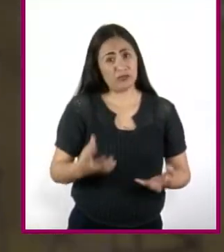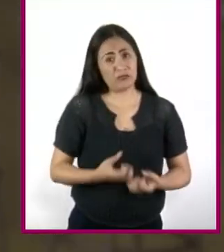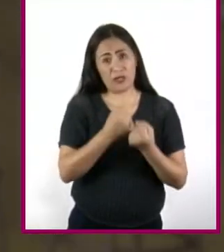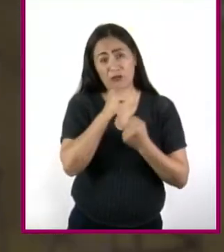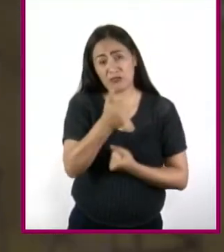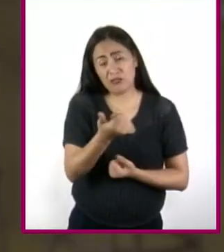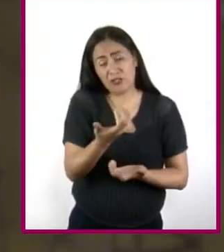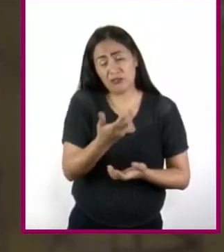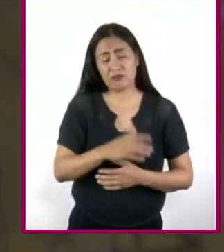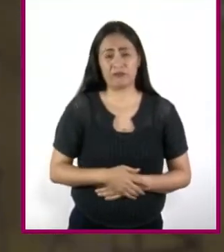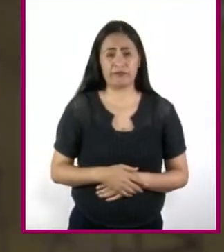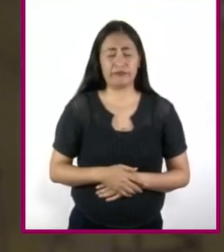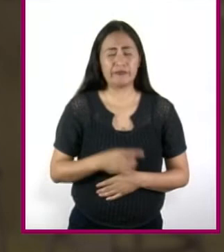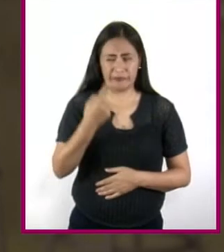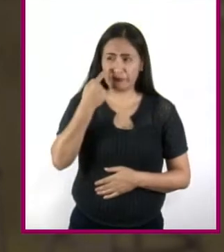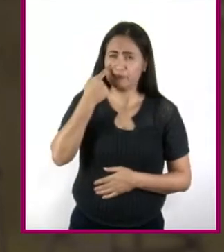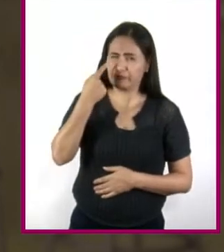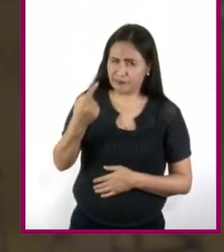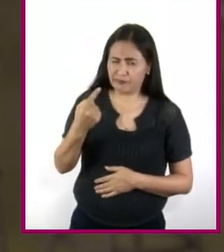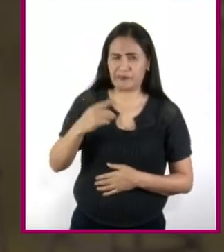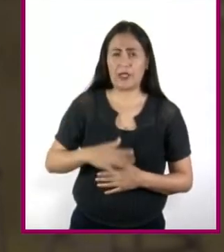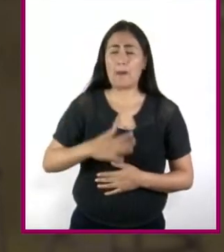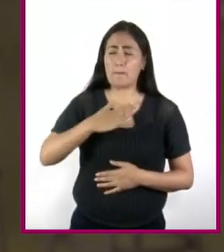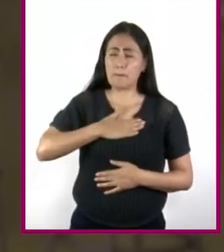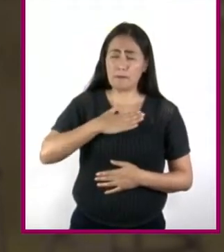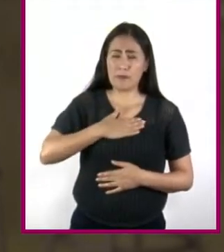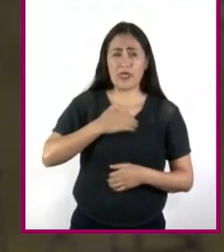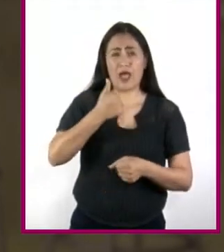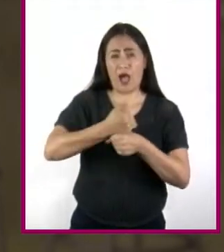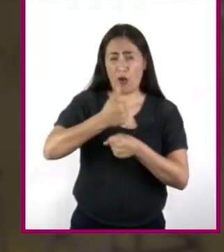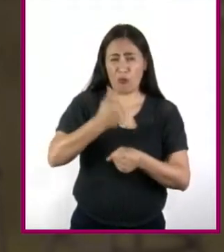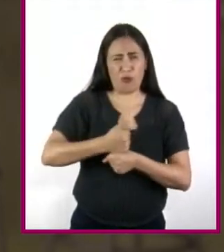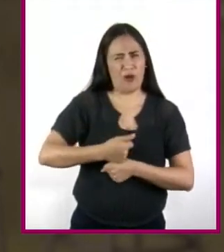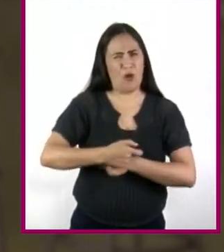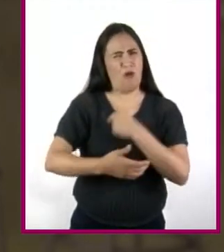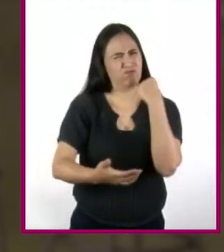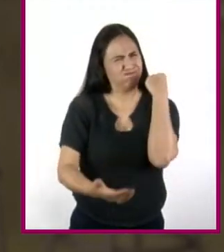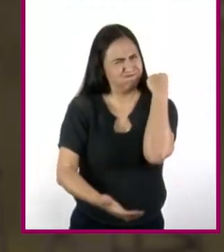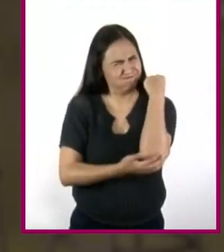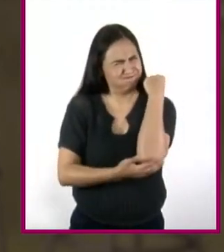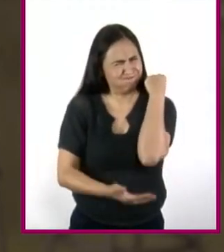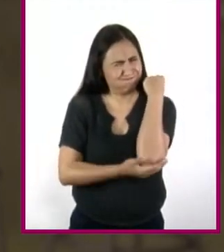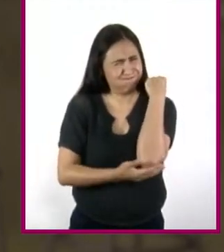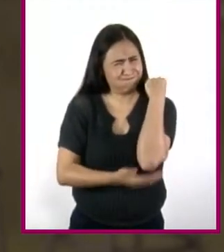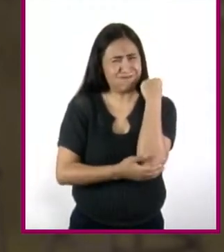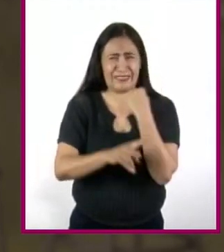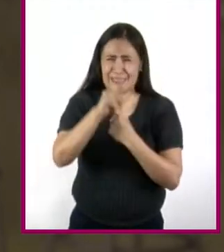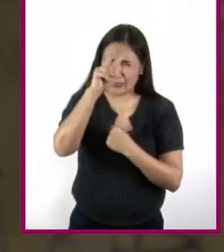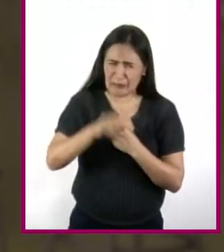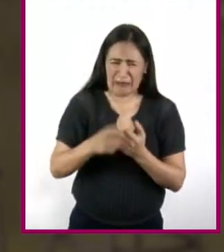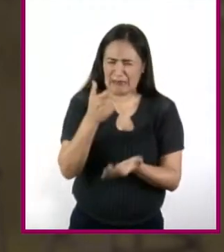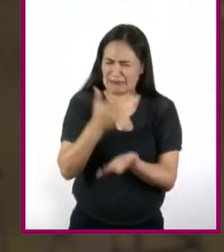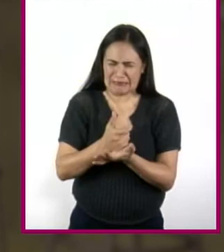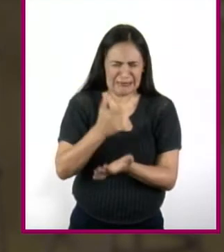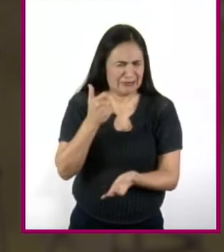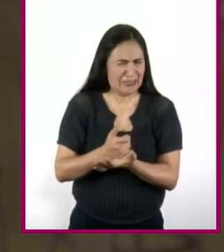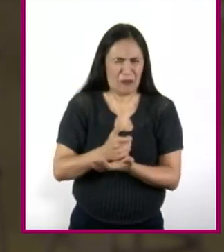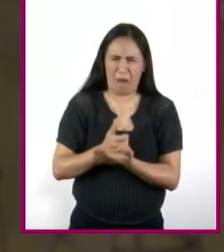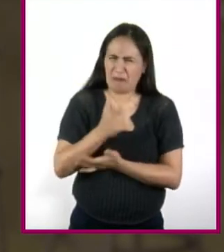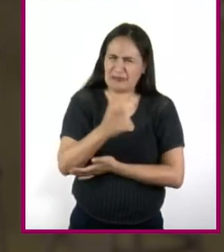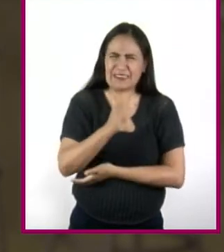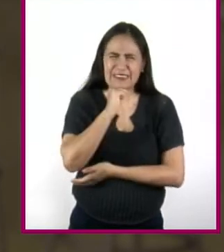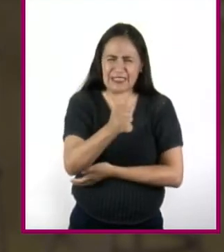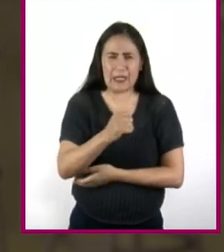Pues mire, don George, lo que pasa es que mi abuelo era bien tacaño, pero en serio tacaño. Mis tíos y mi papá